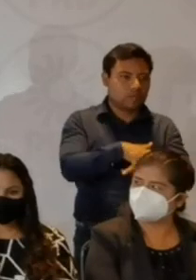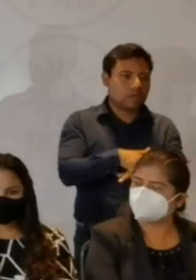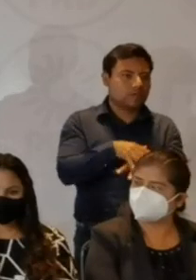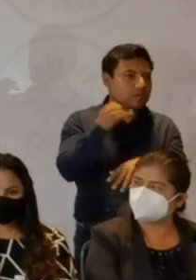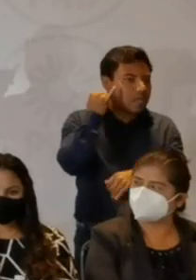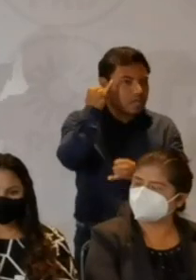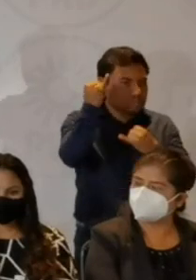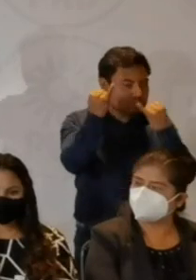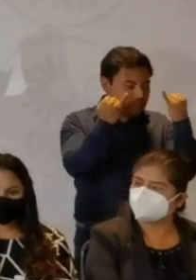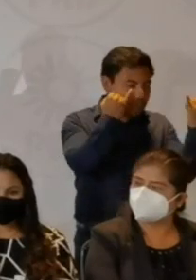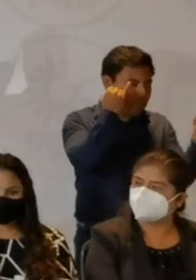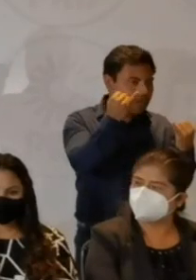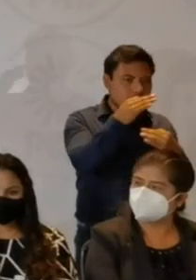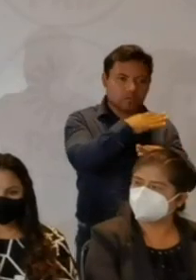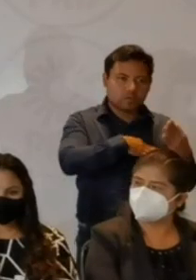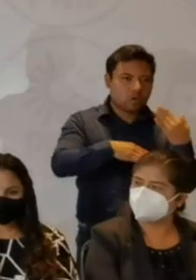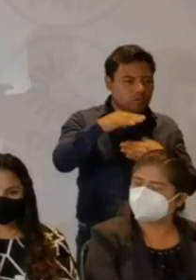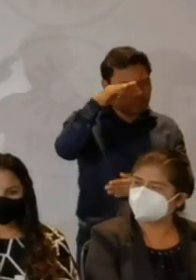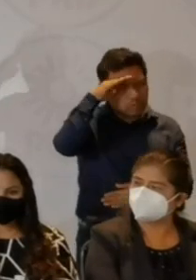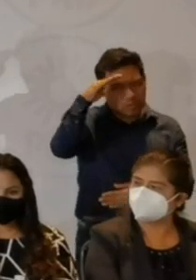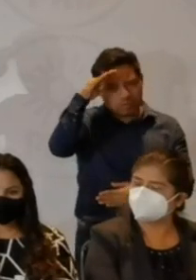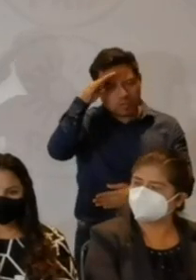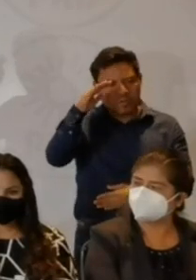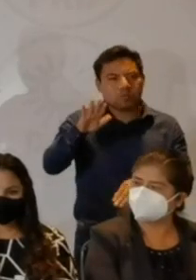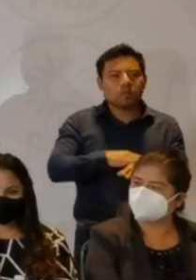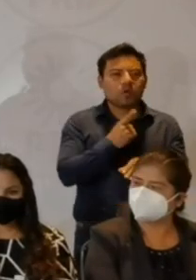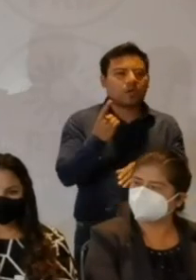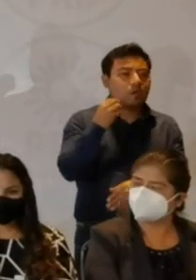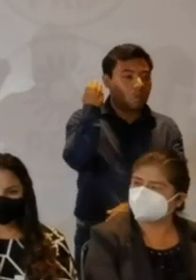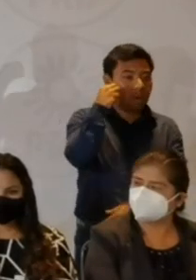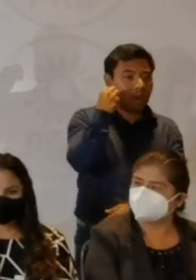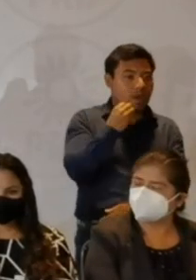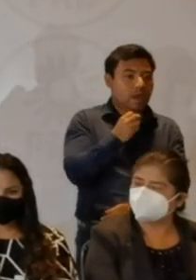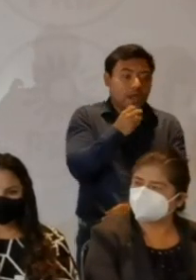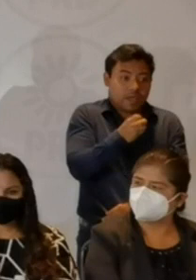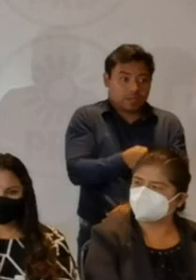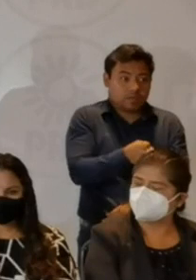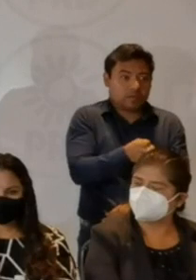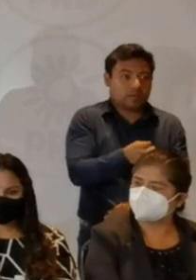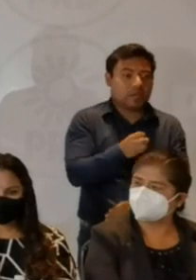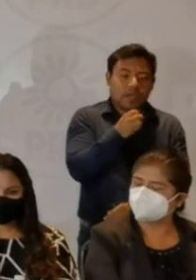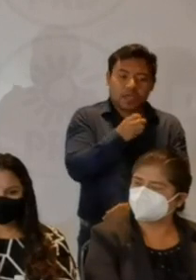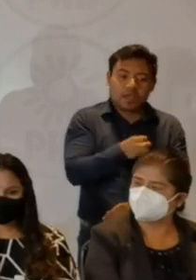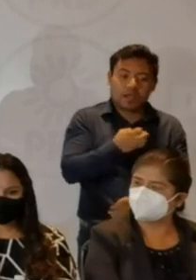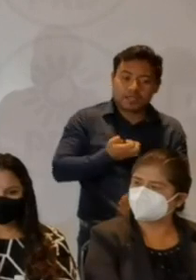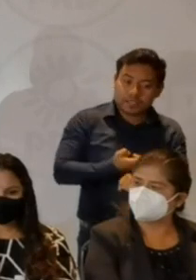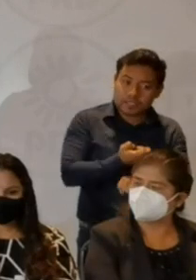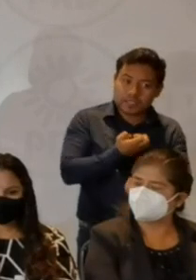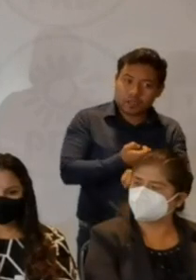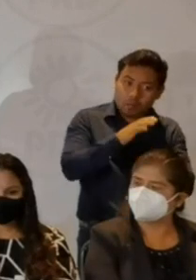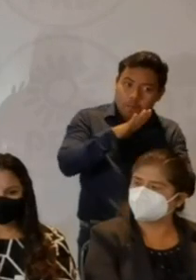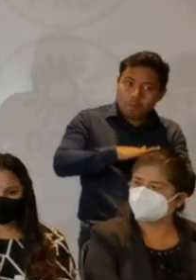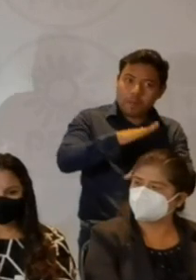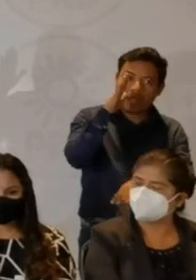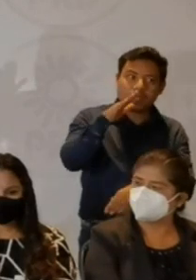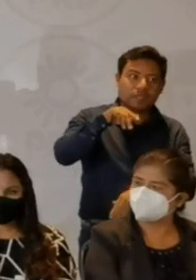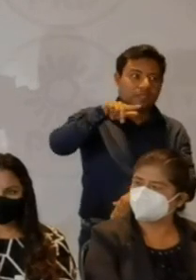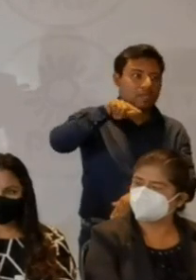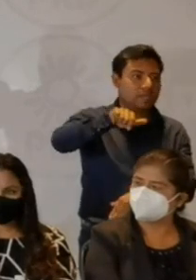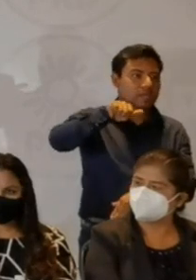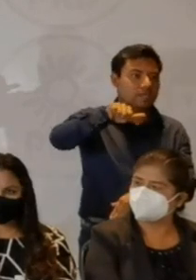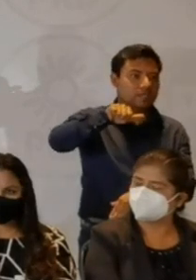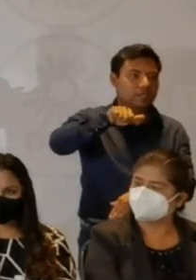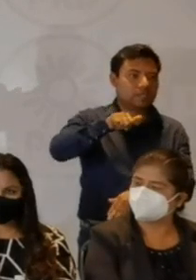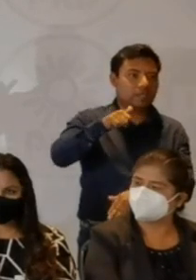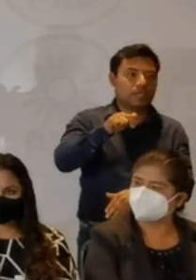caben todos los pensamientos, porque Oaxaca de eso se trata. En este estado hay más de 16 lenguas diferentes